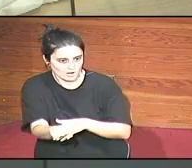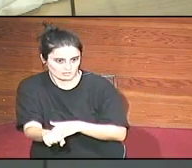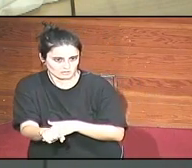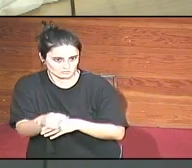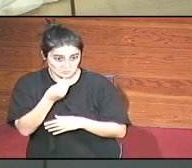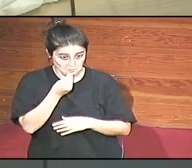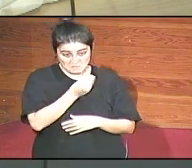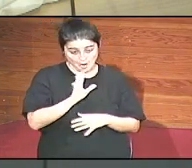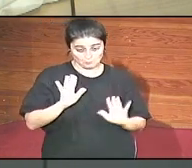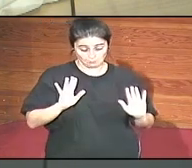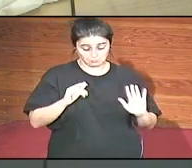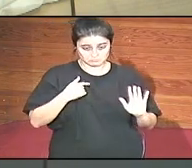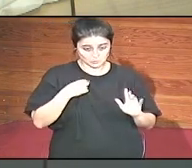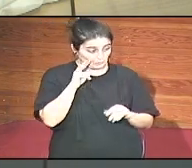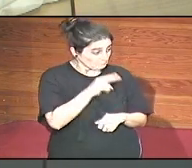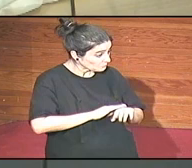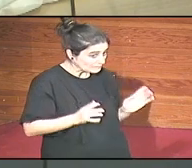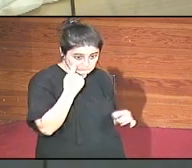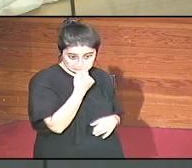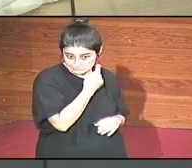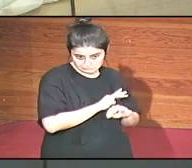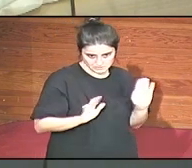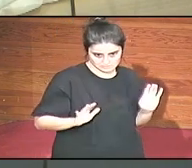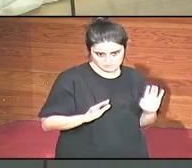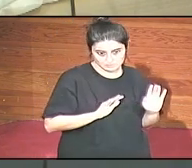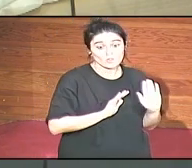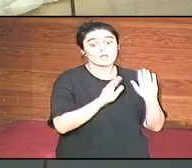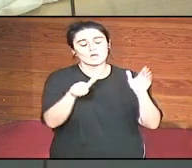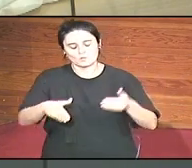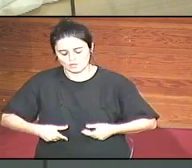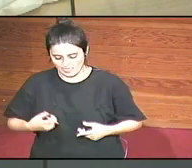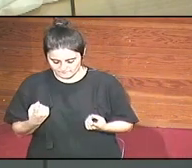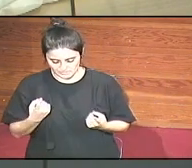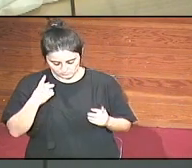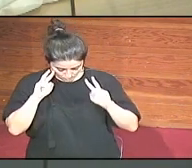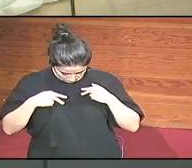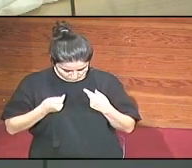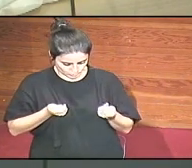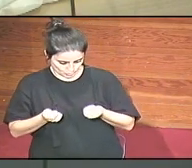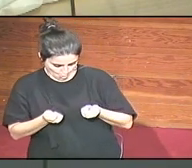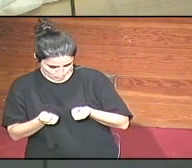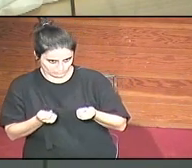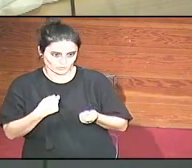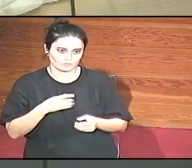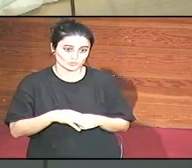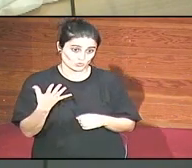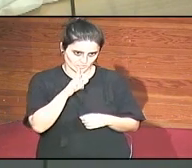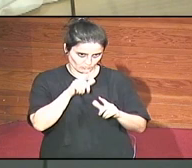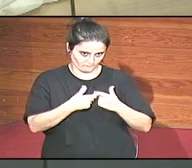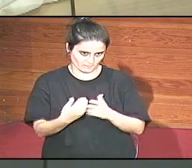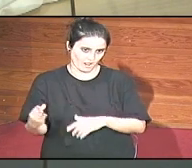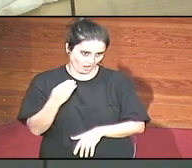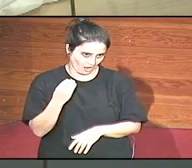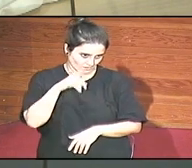entonces a la vuelta es empeorar un poco pero bueno por suerte me quedan cañas y cuando vuelvo m dice